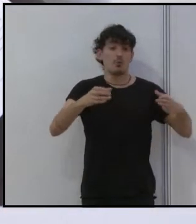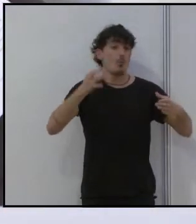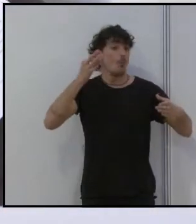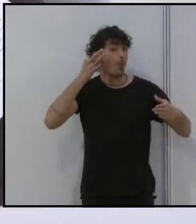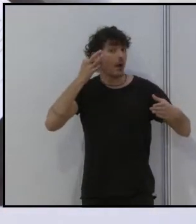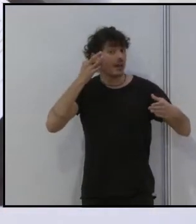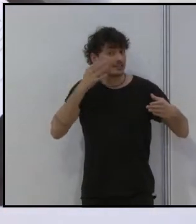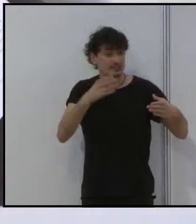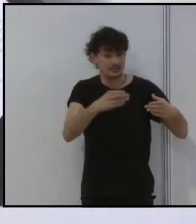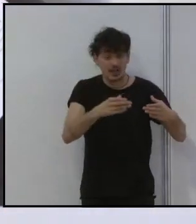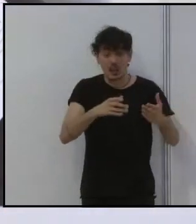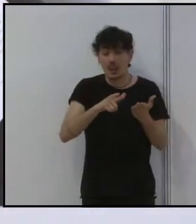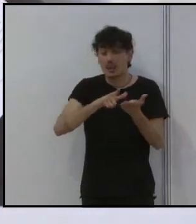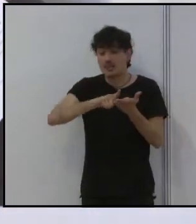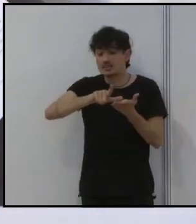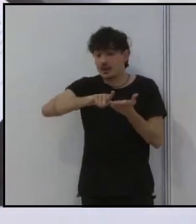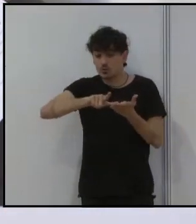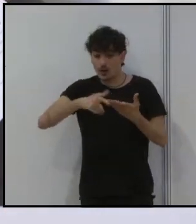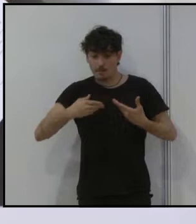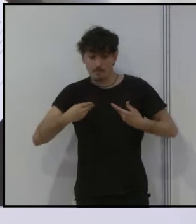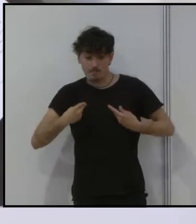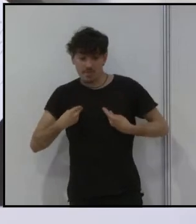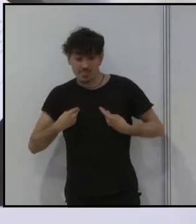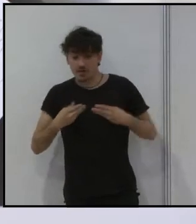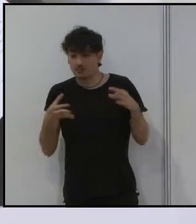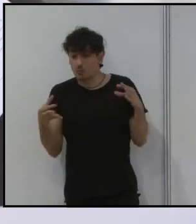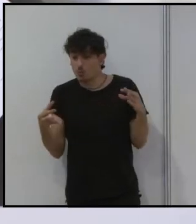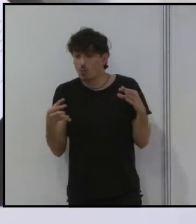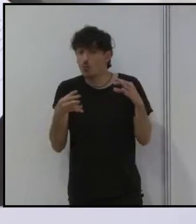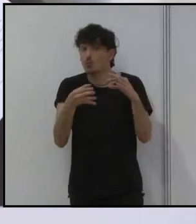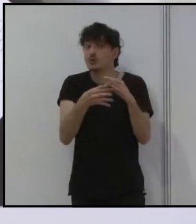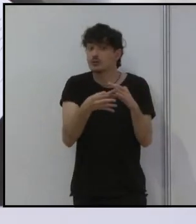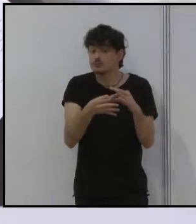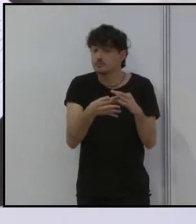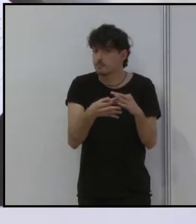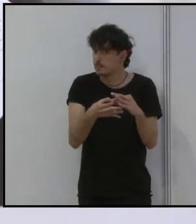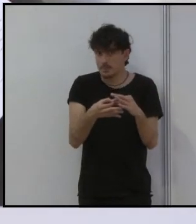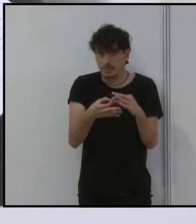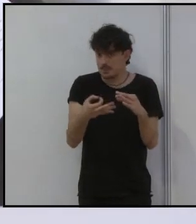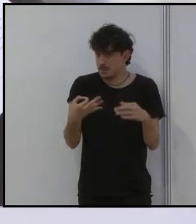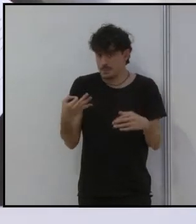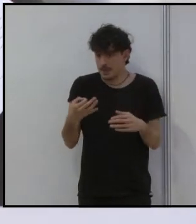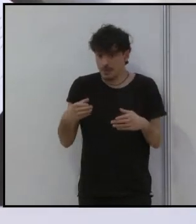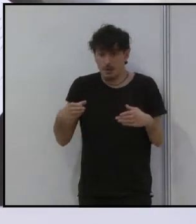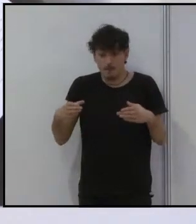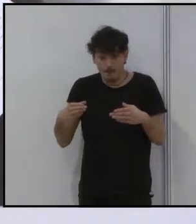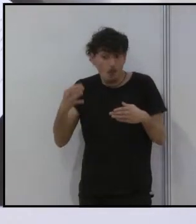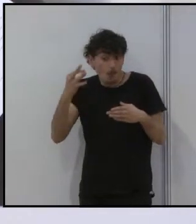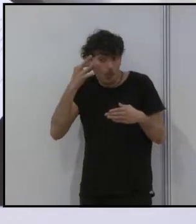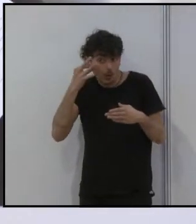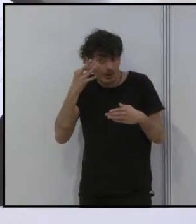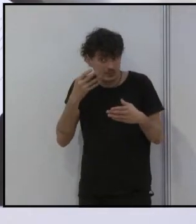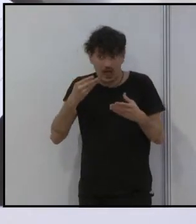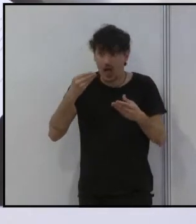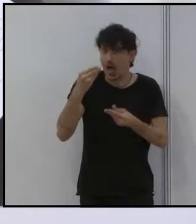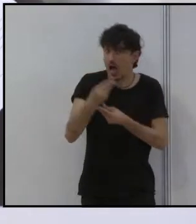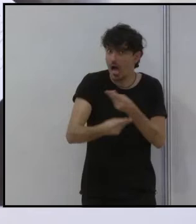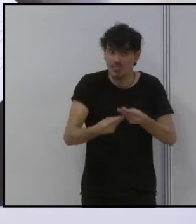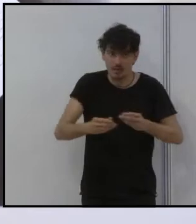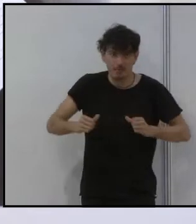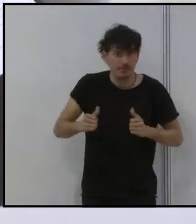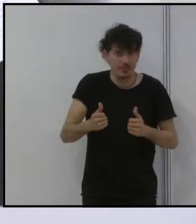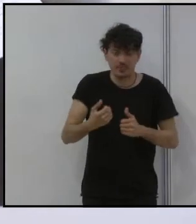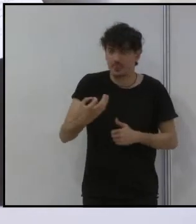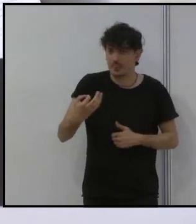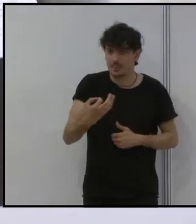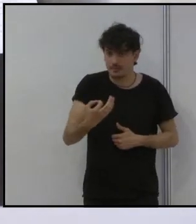la literatura y la vida es una tarea que debían emprender, que debíamos emprender las mujeres. Y ahí